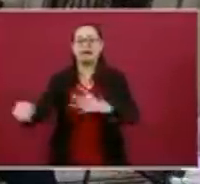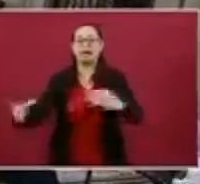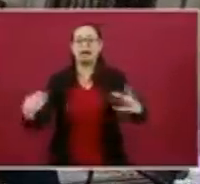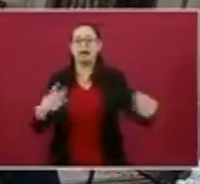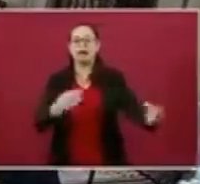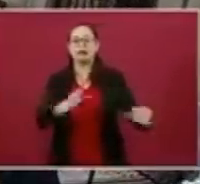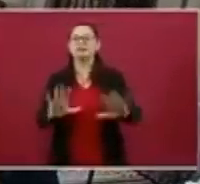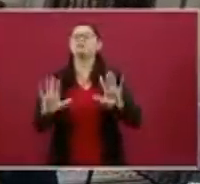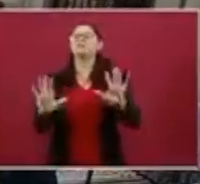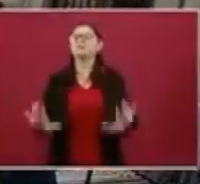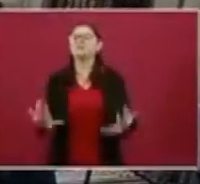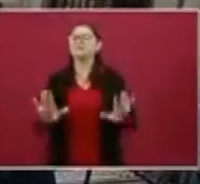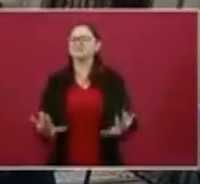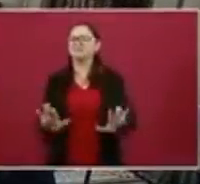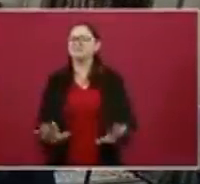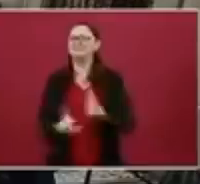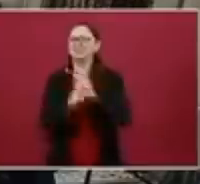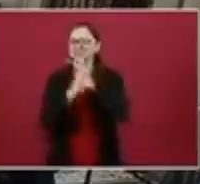espérense.